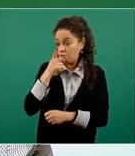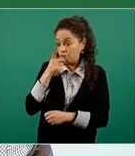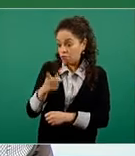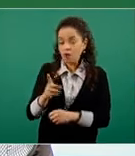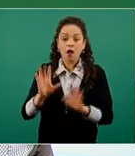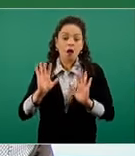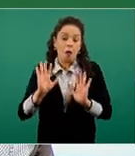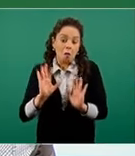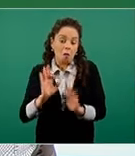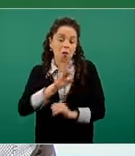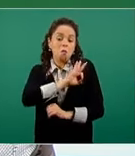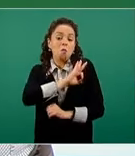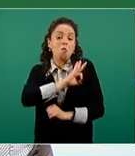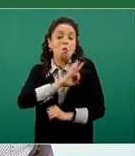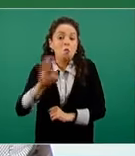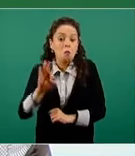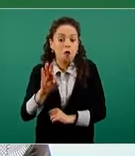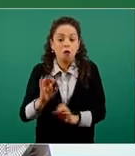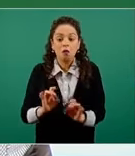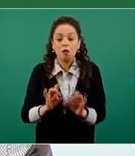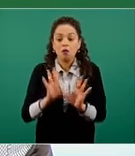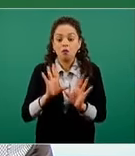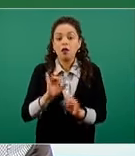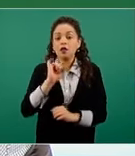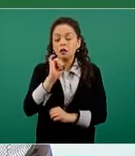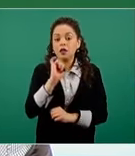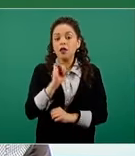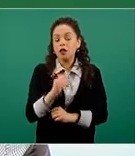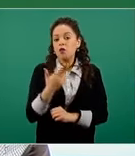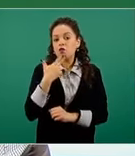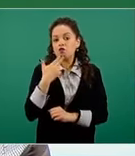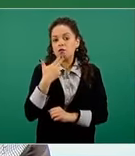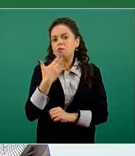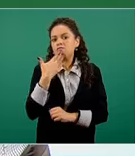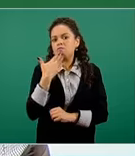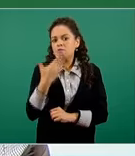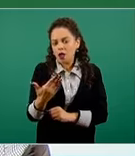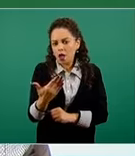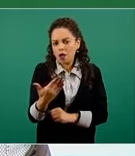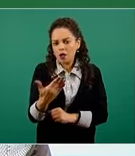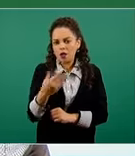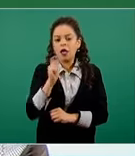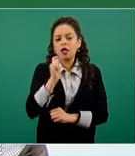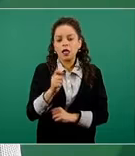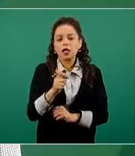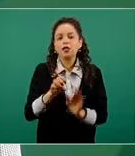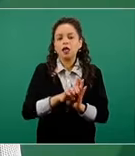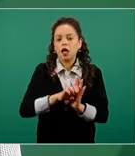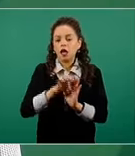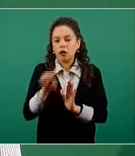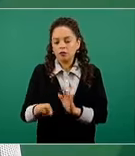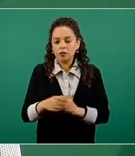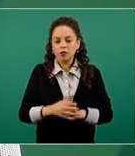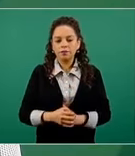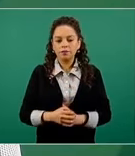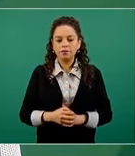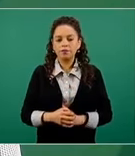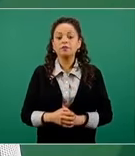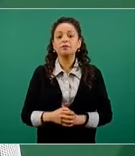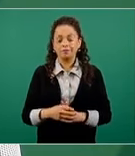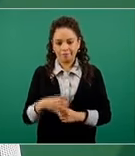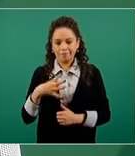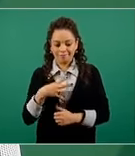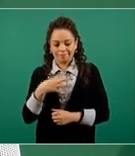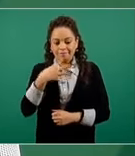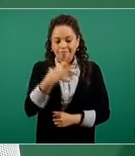haber inclusive una utilidad o un resultado positivo secundario, que sería la transferencia también de anticuerpos